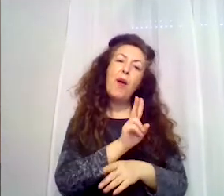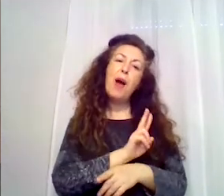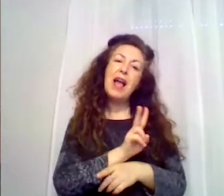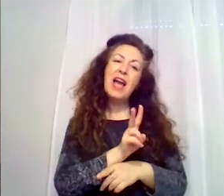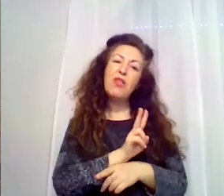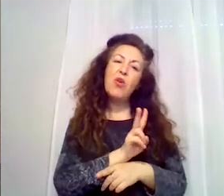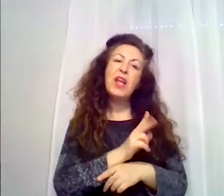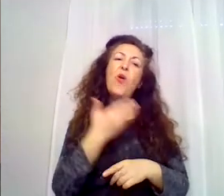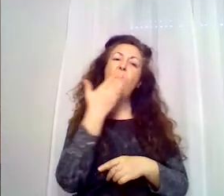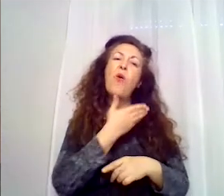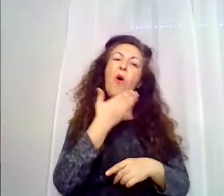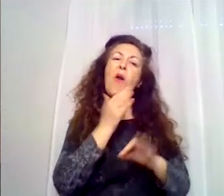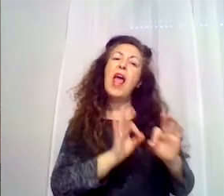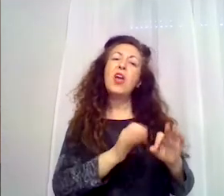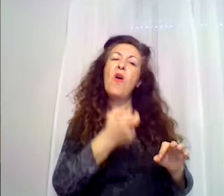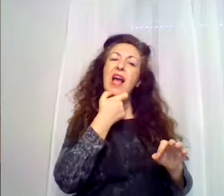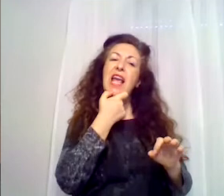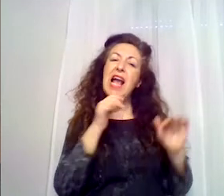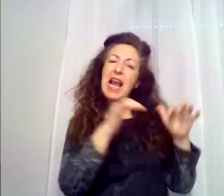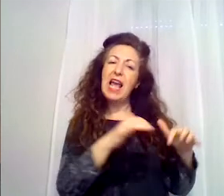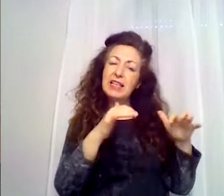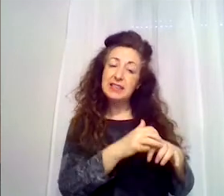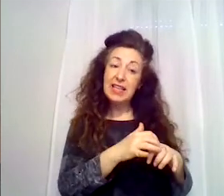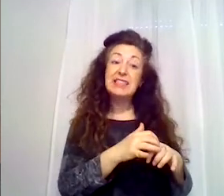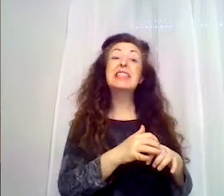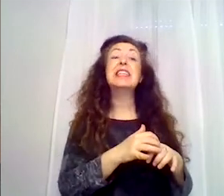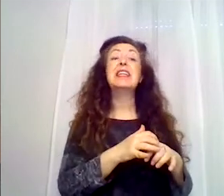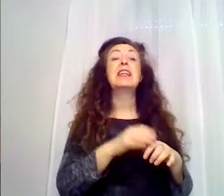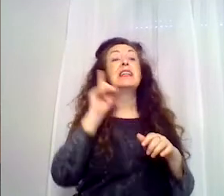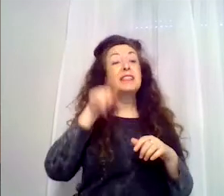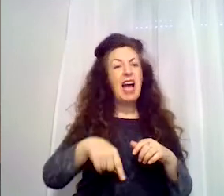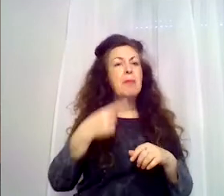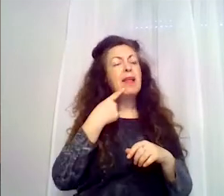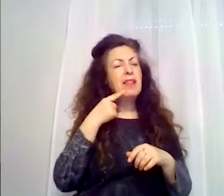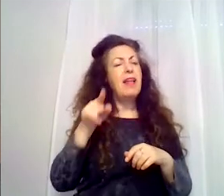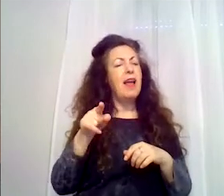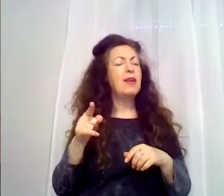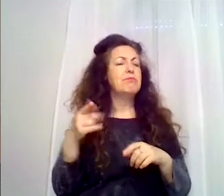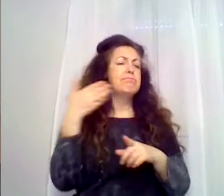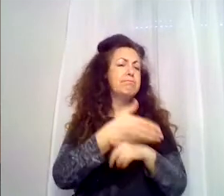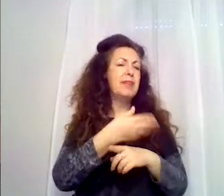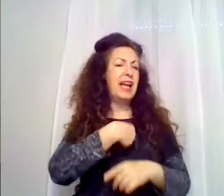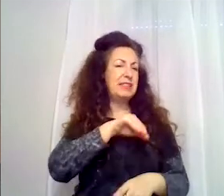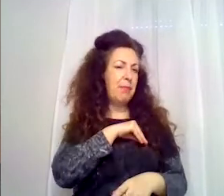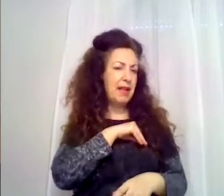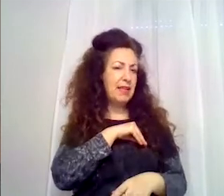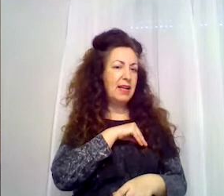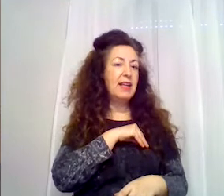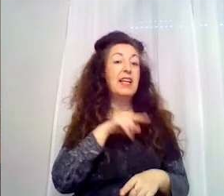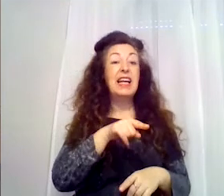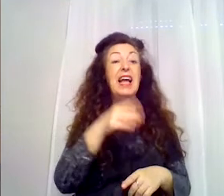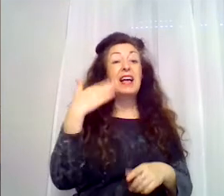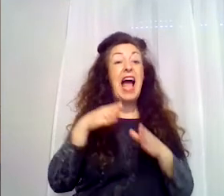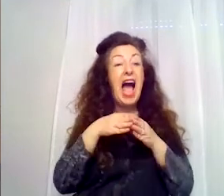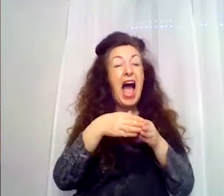hasta entonces pues Shakespeare no había sido prácticamente nadie. Sabemos que Christopher Marlowe estuvo